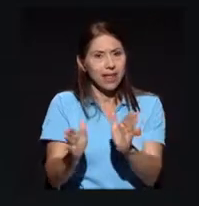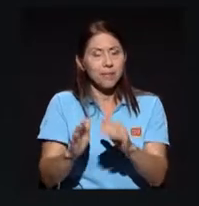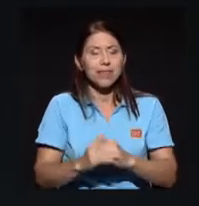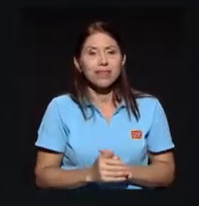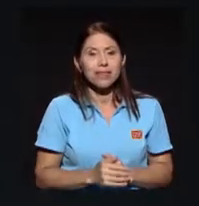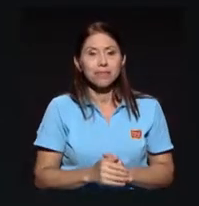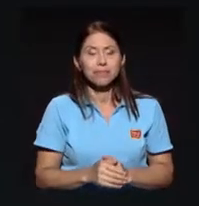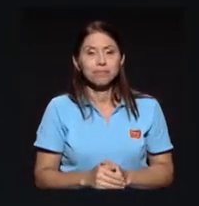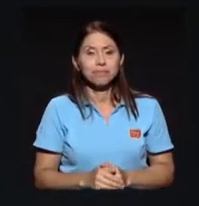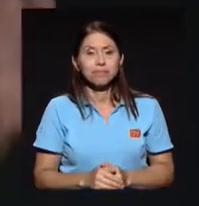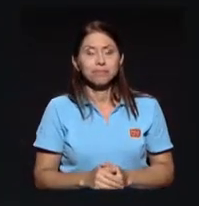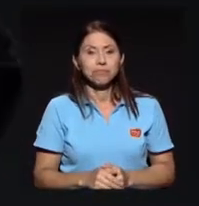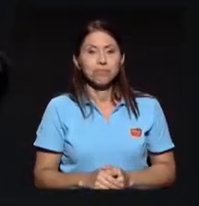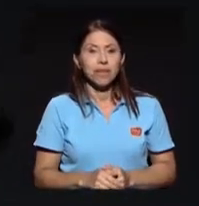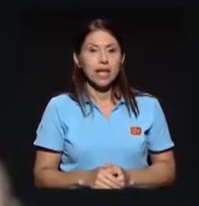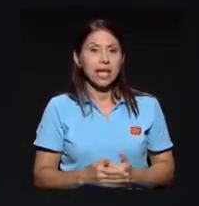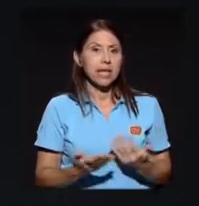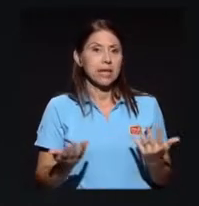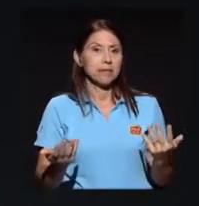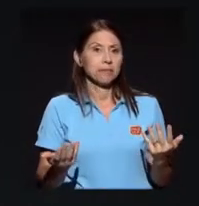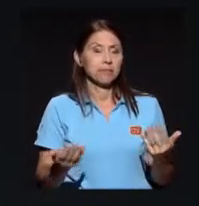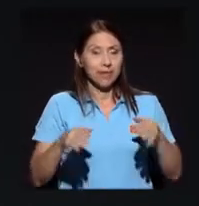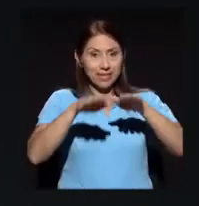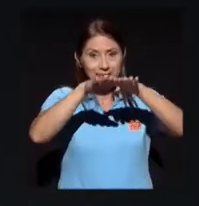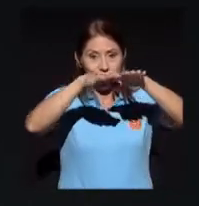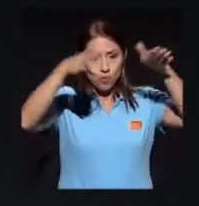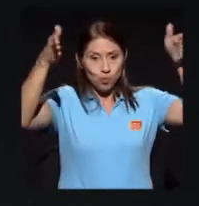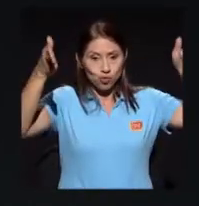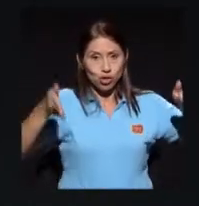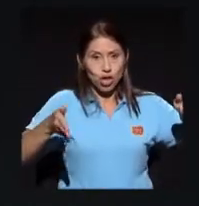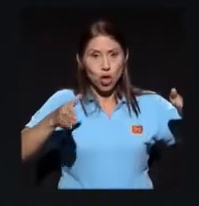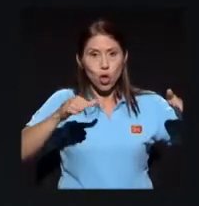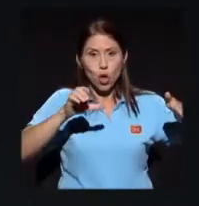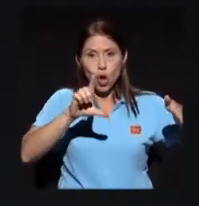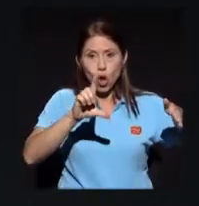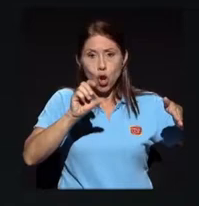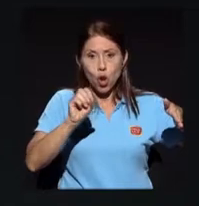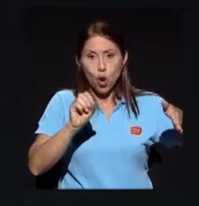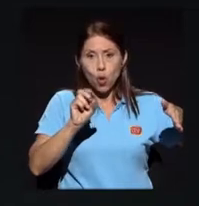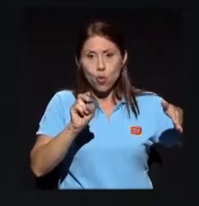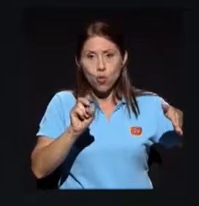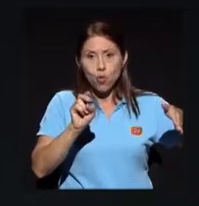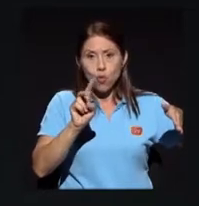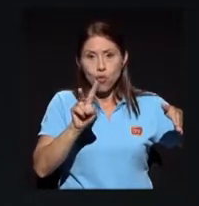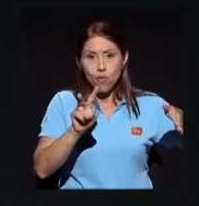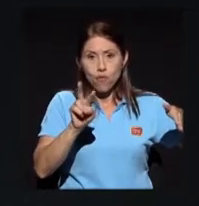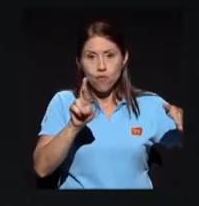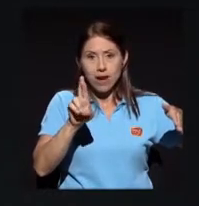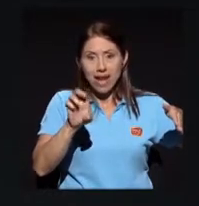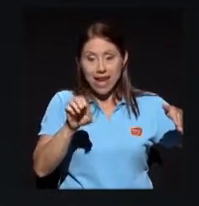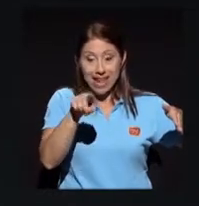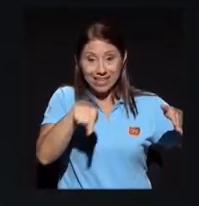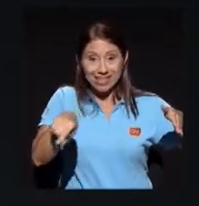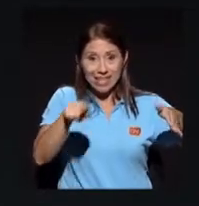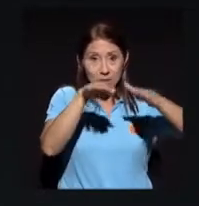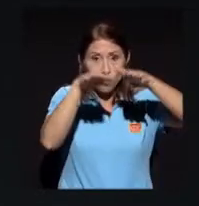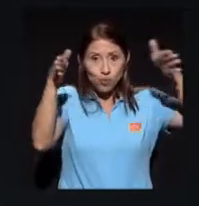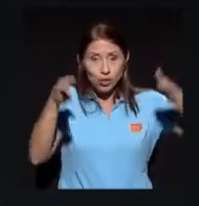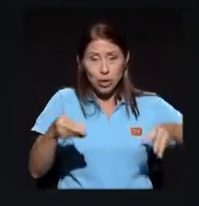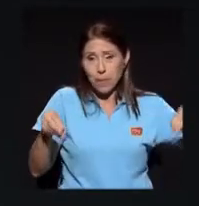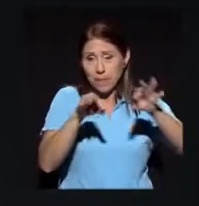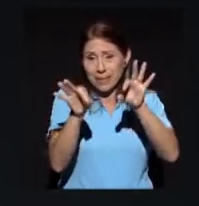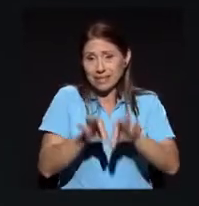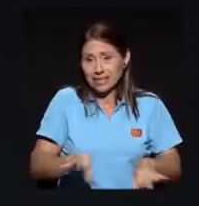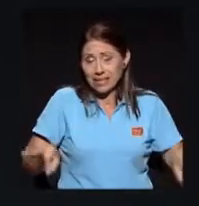en el afuera del museo de louvre que es el museo más importante tal vez de